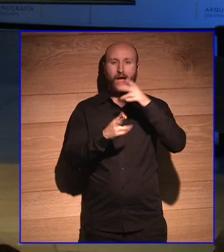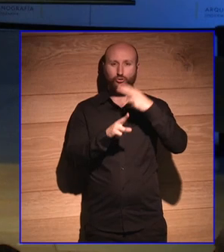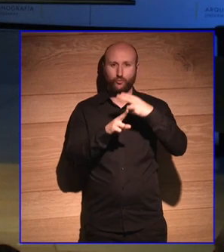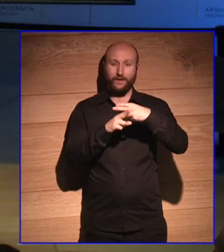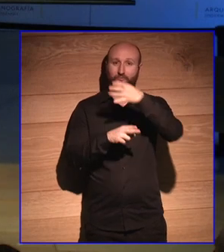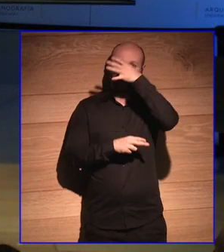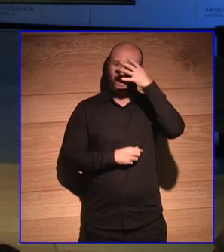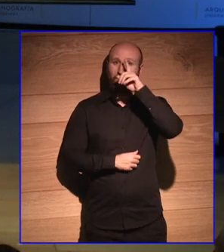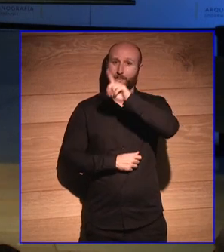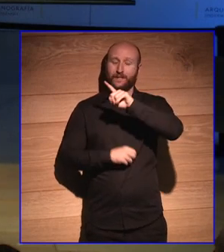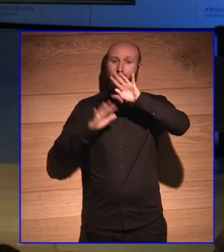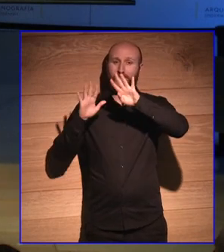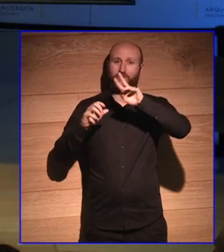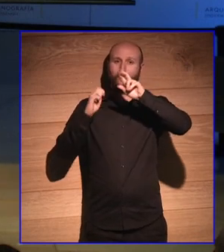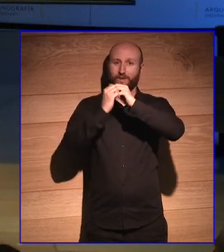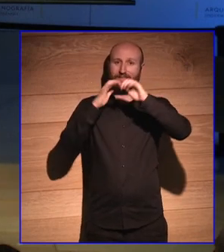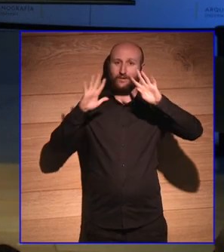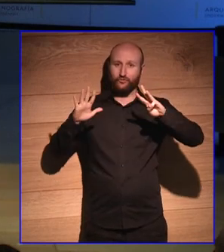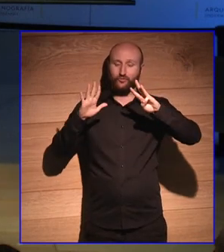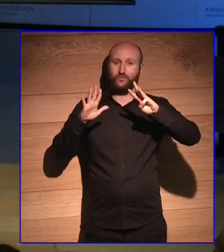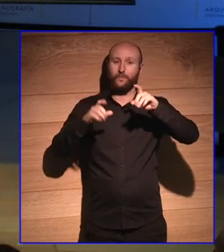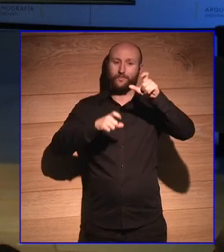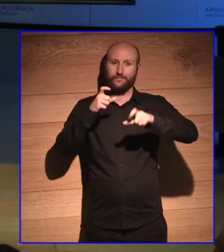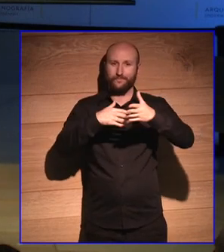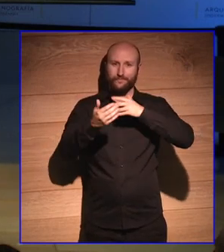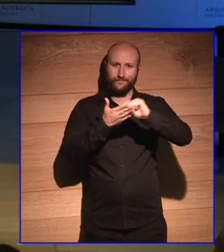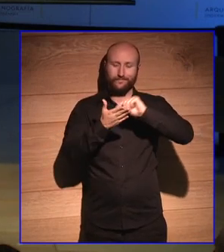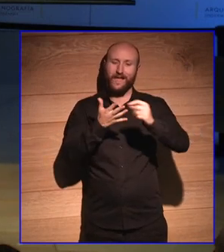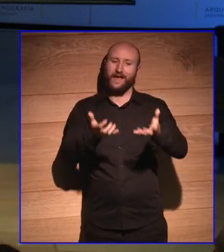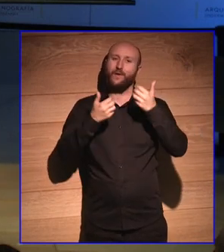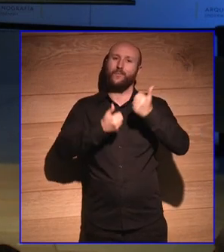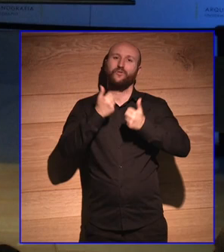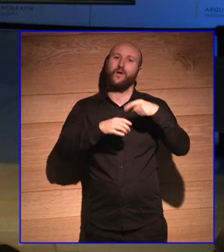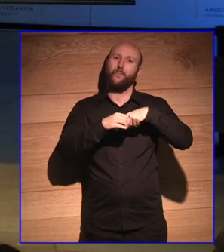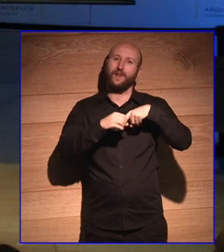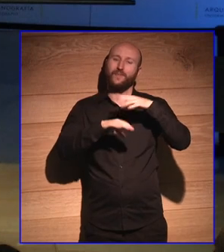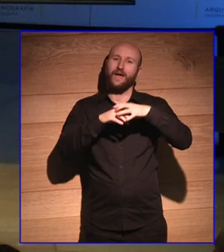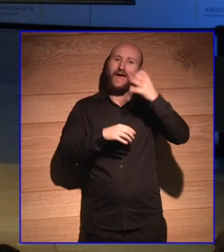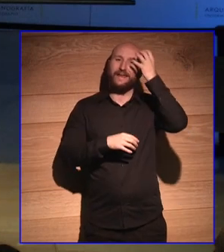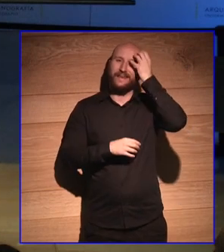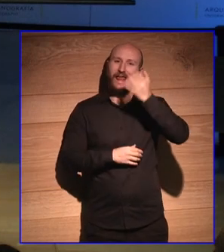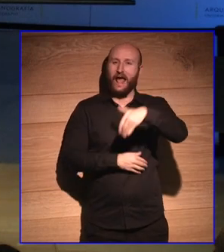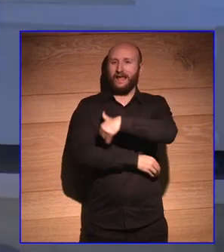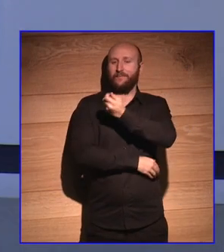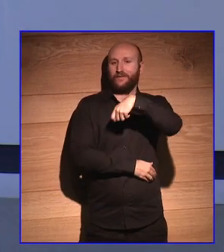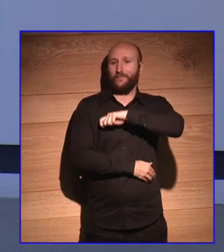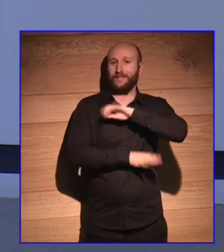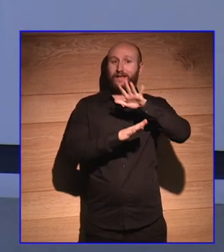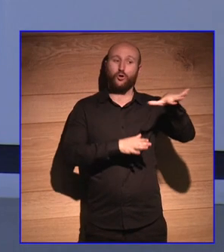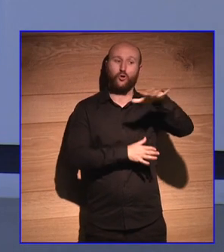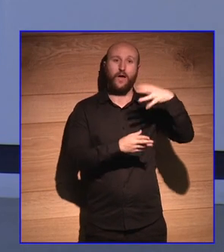el verano de 1928 la compositora ganaba la oposición para la plaza por música en la real academia de españa en roma